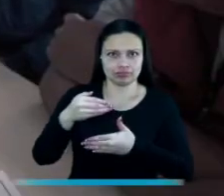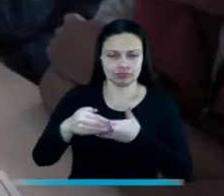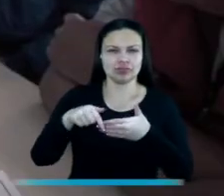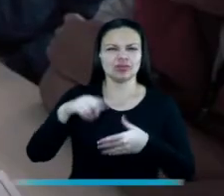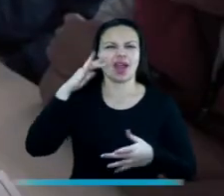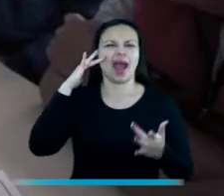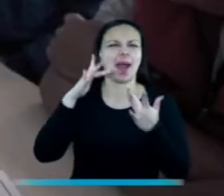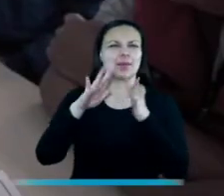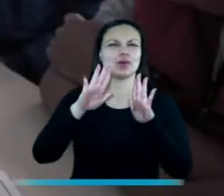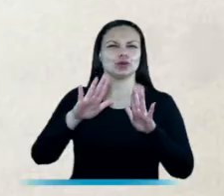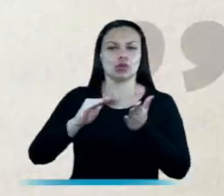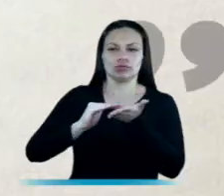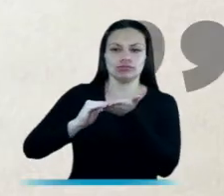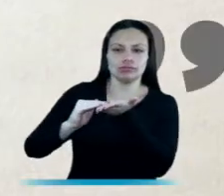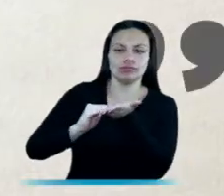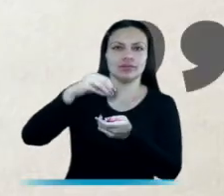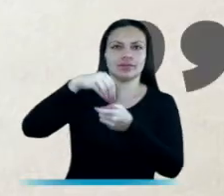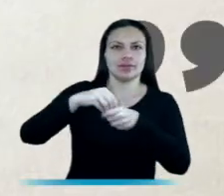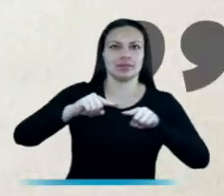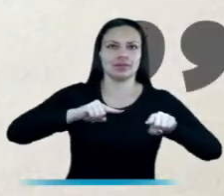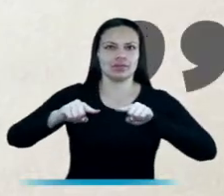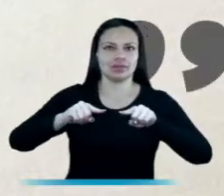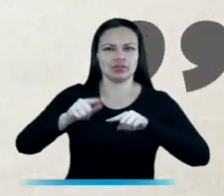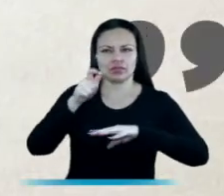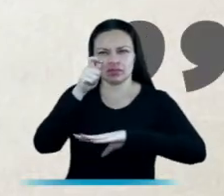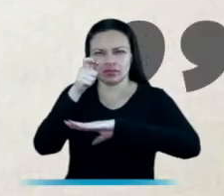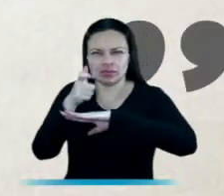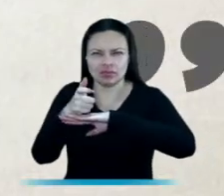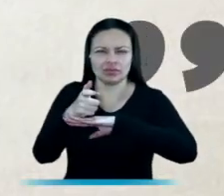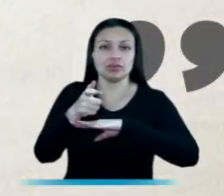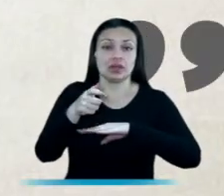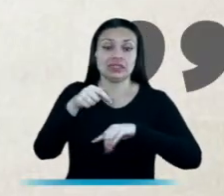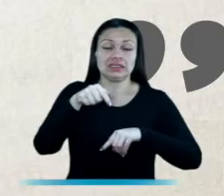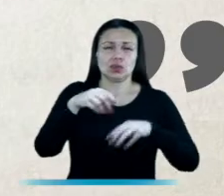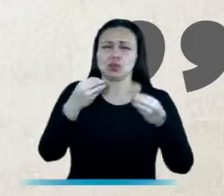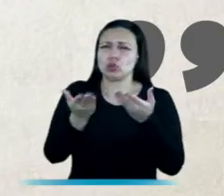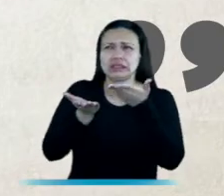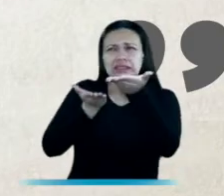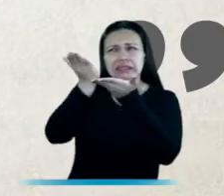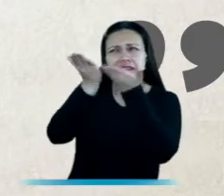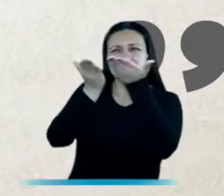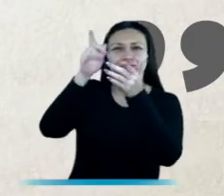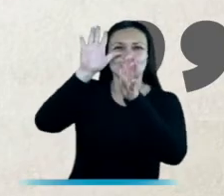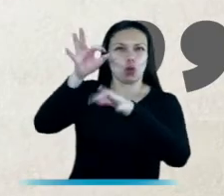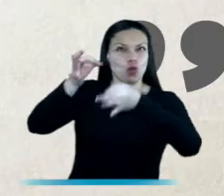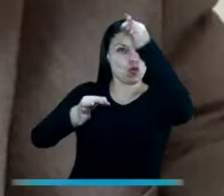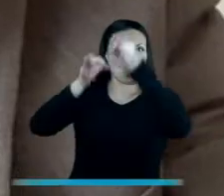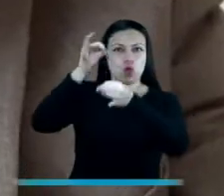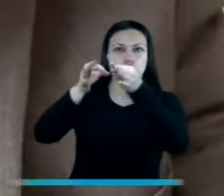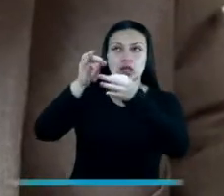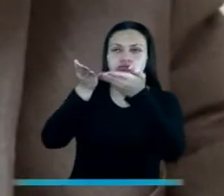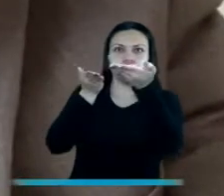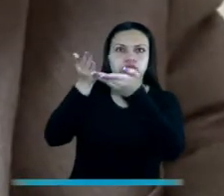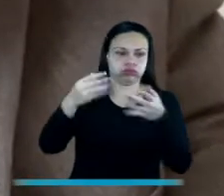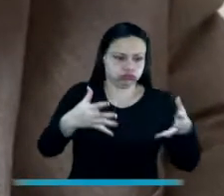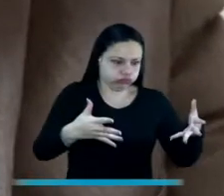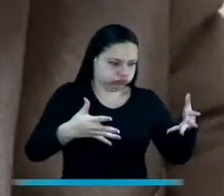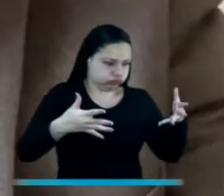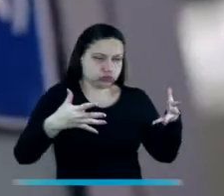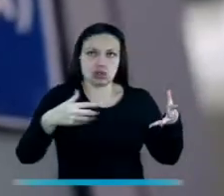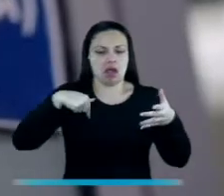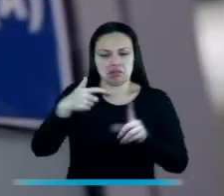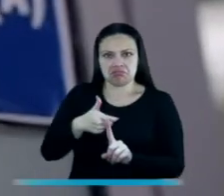judiciales administrativas, ello como una estrategia tendiente a la descongestión de la rama judicial, en donde el